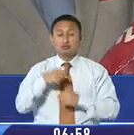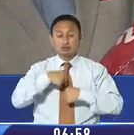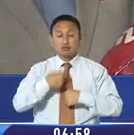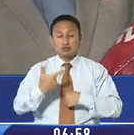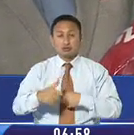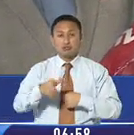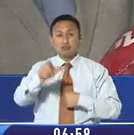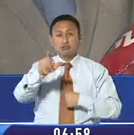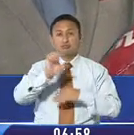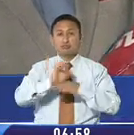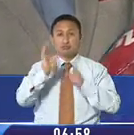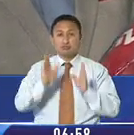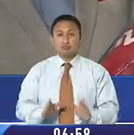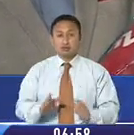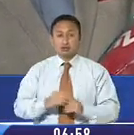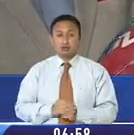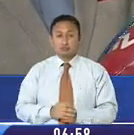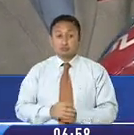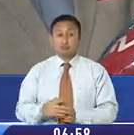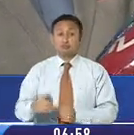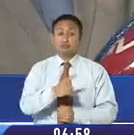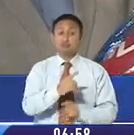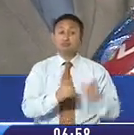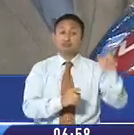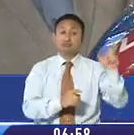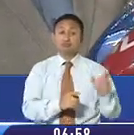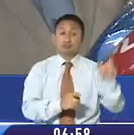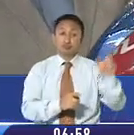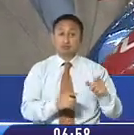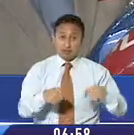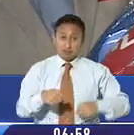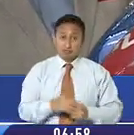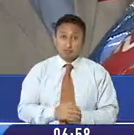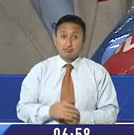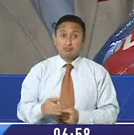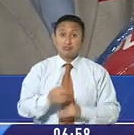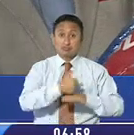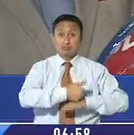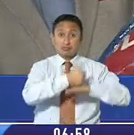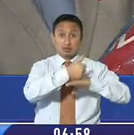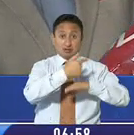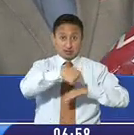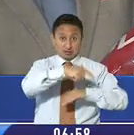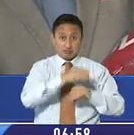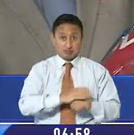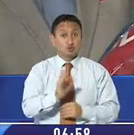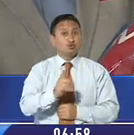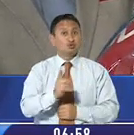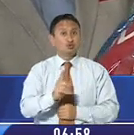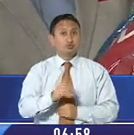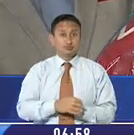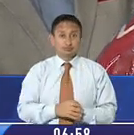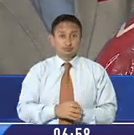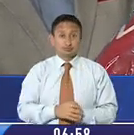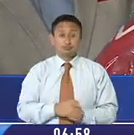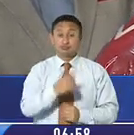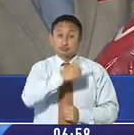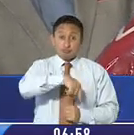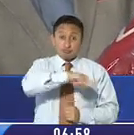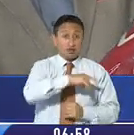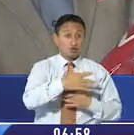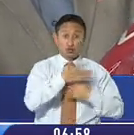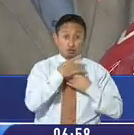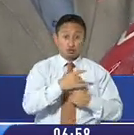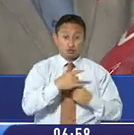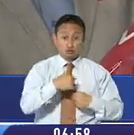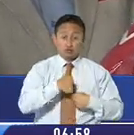pueblo ecuatoriano, no respondo a los intereses de unos cuantos y peor, un poder de turno. Eso es lo que ellos no les gusta, y como yo